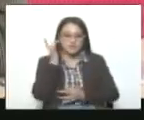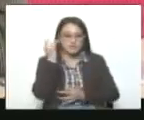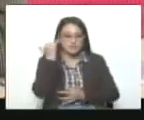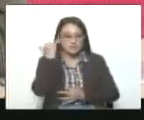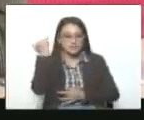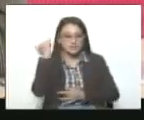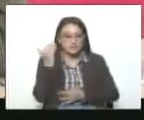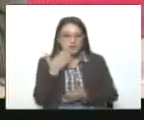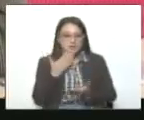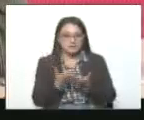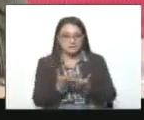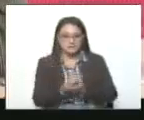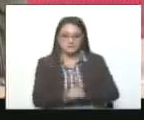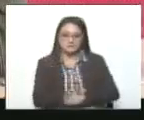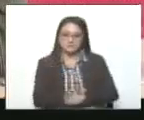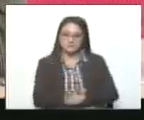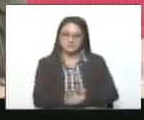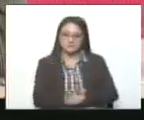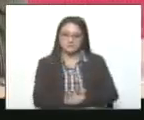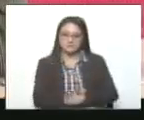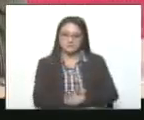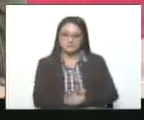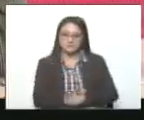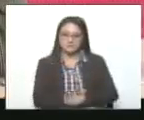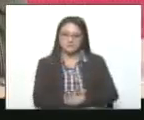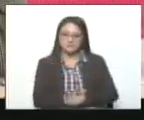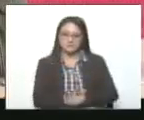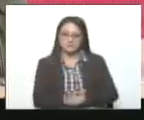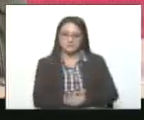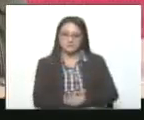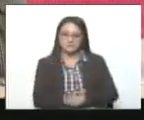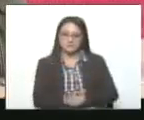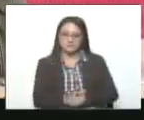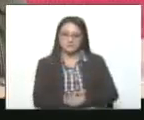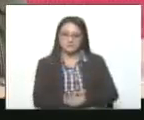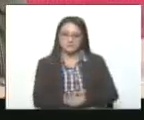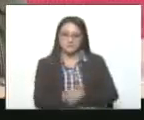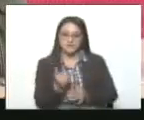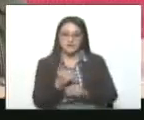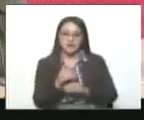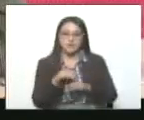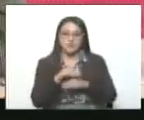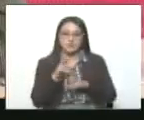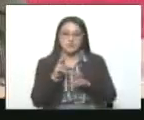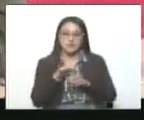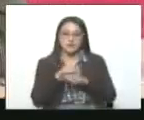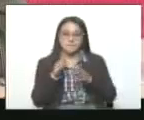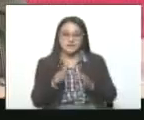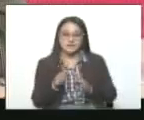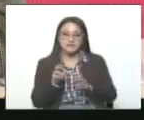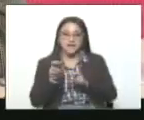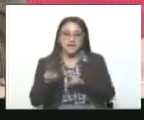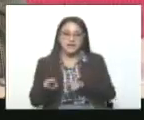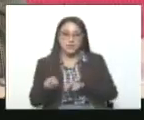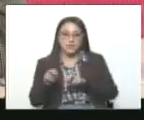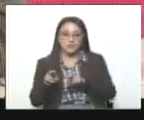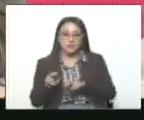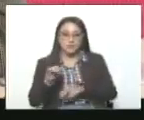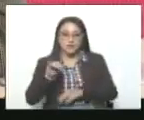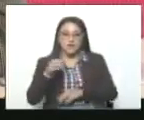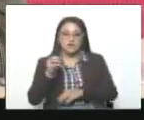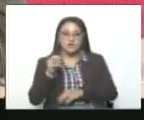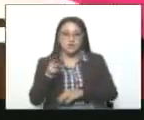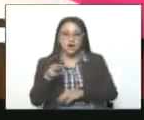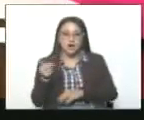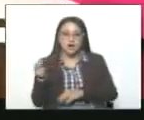Félix Rivas. Gracias, hermano. Muchas gracias. Bueno, igualmente tenemos a la nueva ministra de Agricultura Urbana, Joana